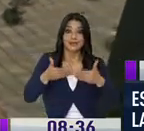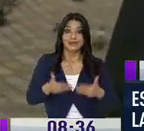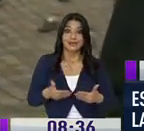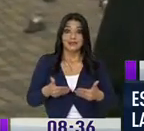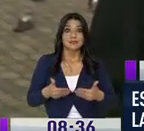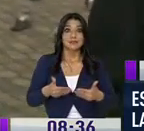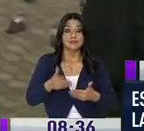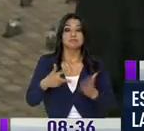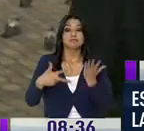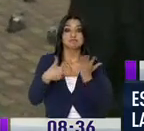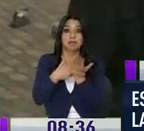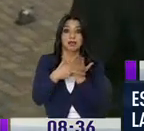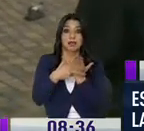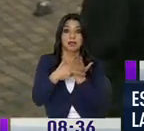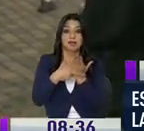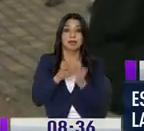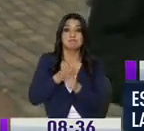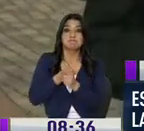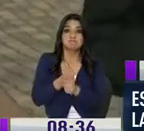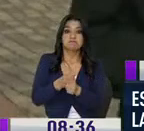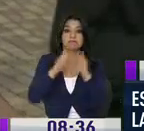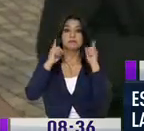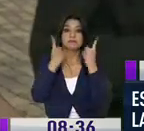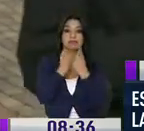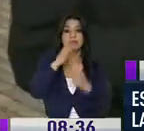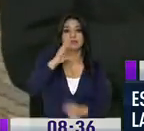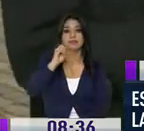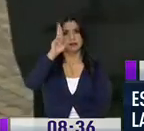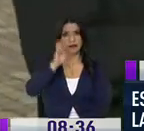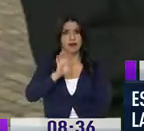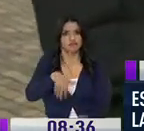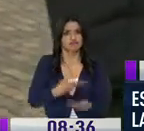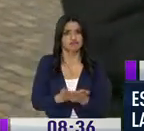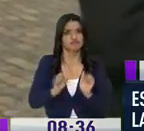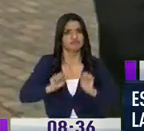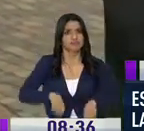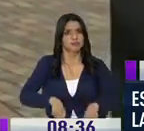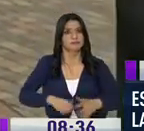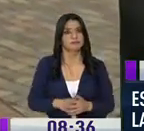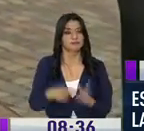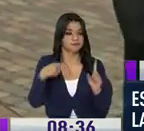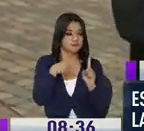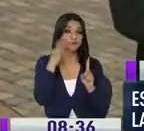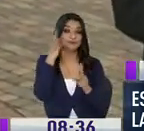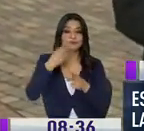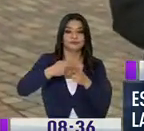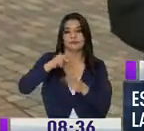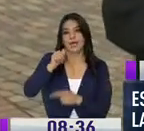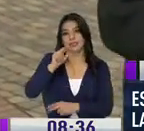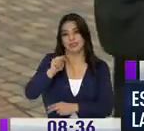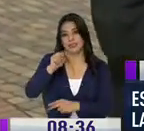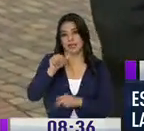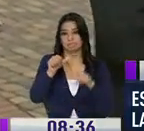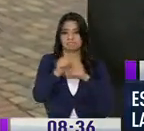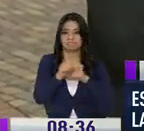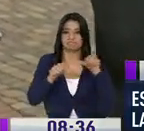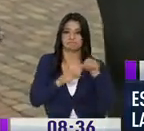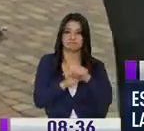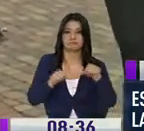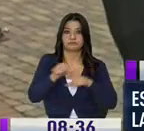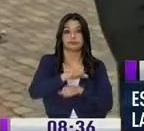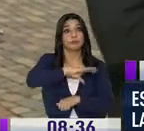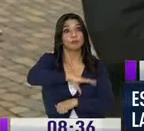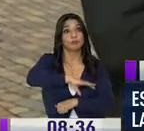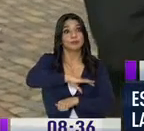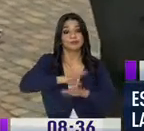espaldas es la parada del metro de Santa Clara y pueden llegar a este lugar. Vamos a conversar con Ana Ontaneda, precisamente de la Administración Zonal, la